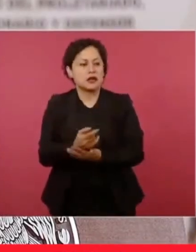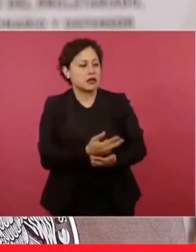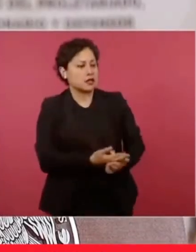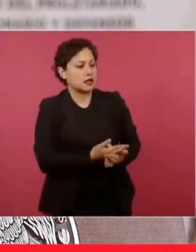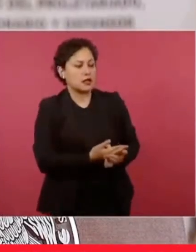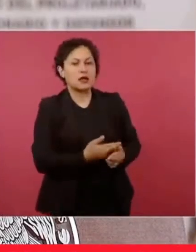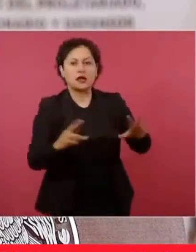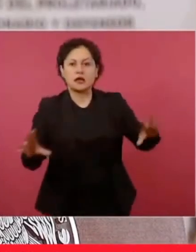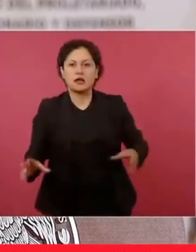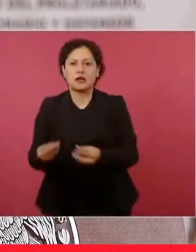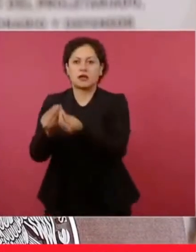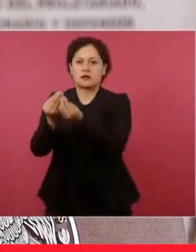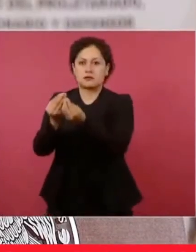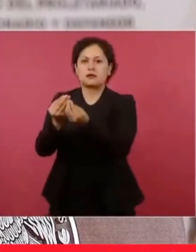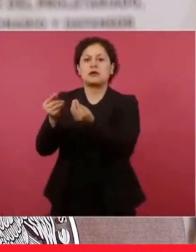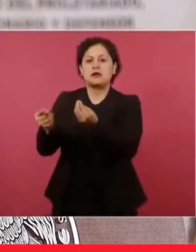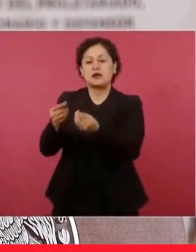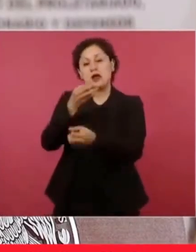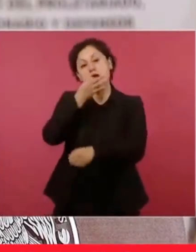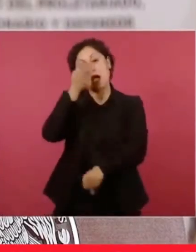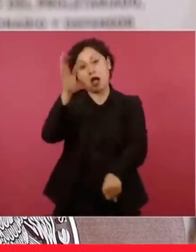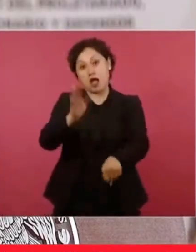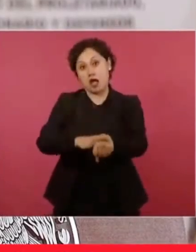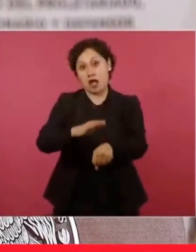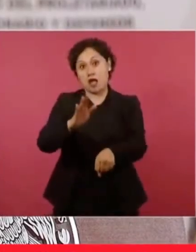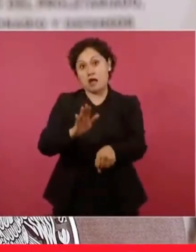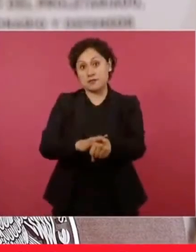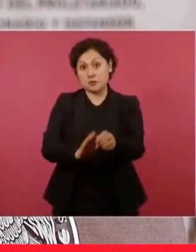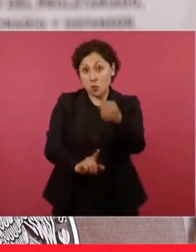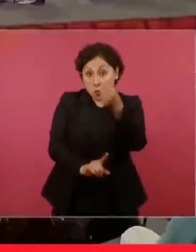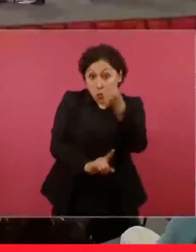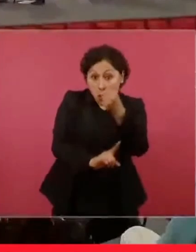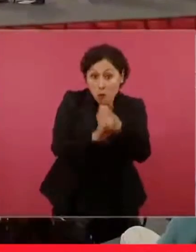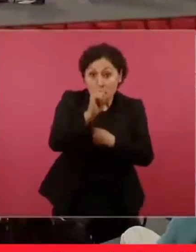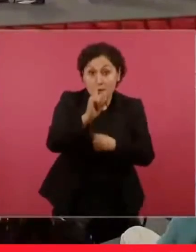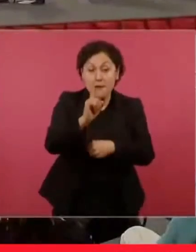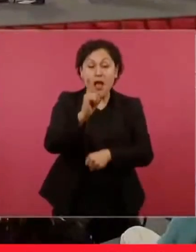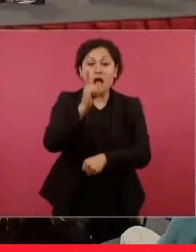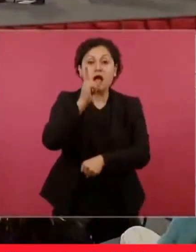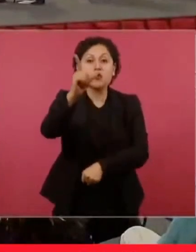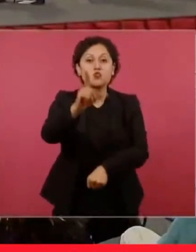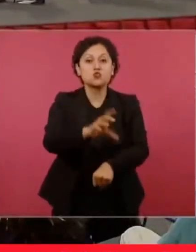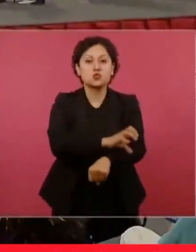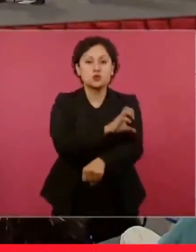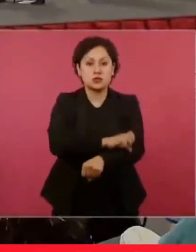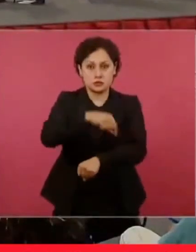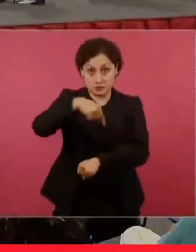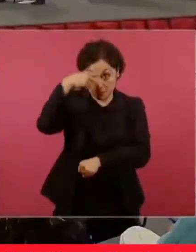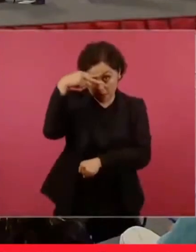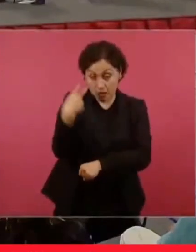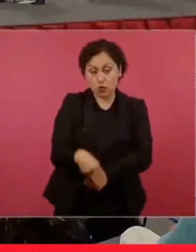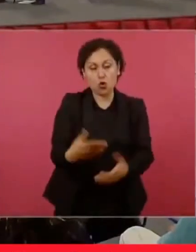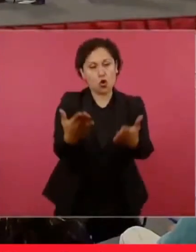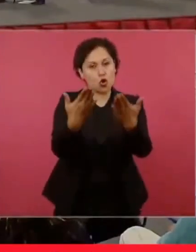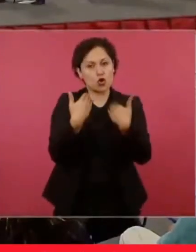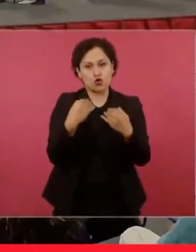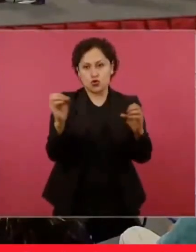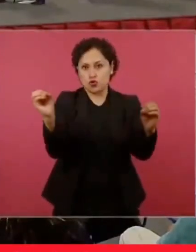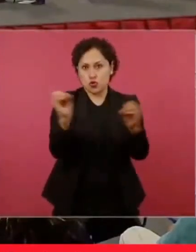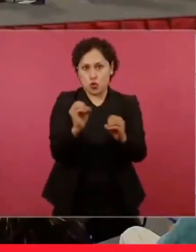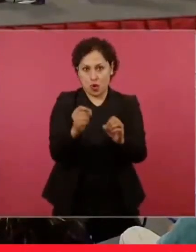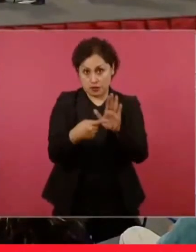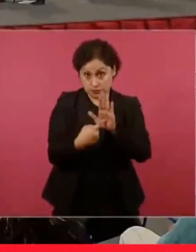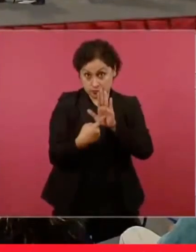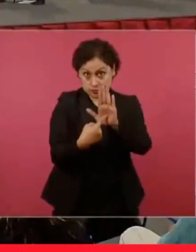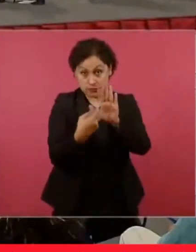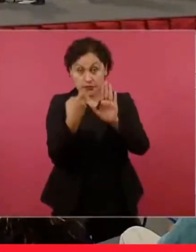se reitera que no existe una crisis eléctrica en el país. Vimos al inicio que contamos con la capacidad suficiente